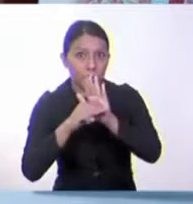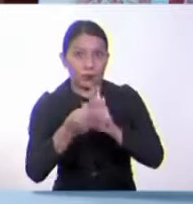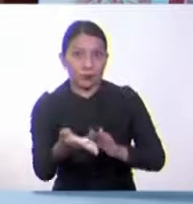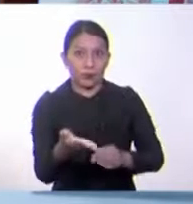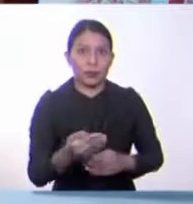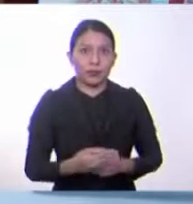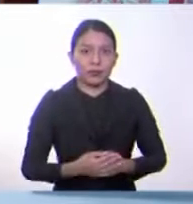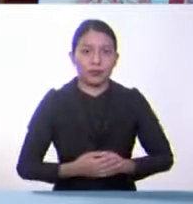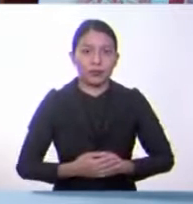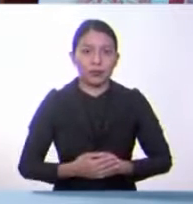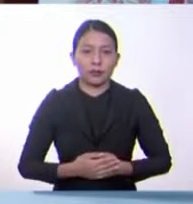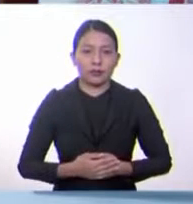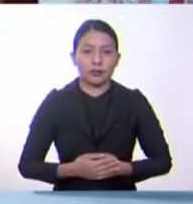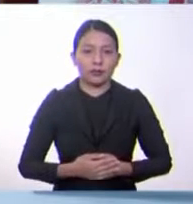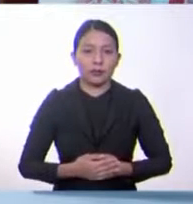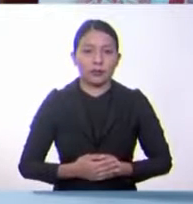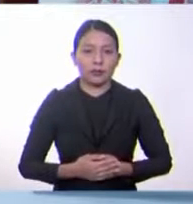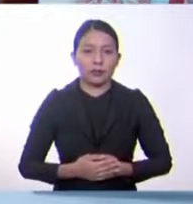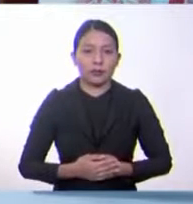vejiga a través de la banda,